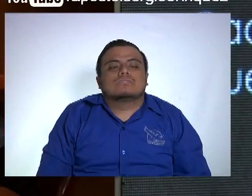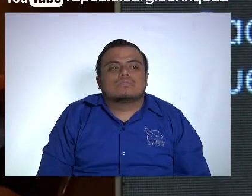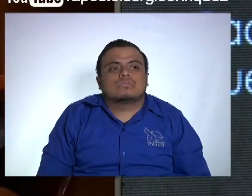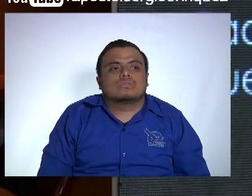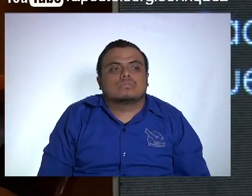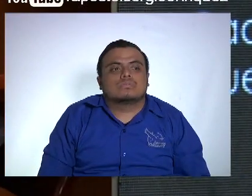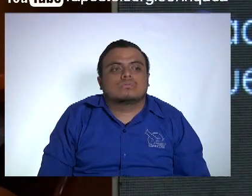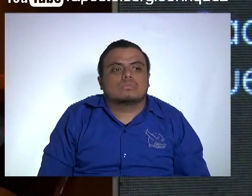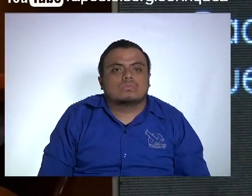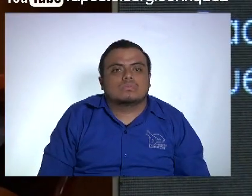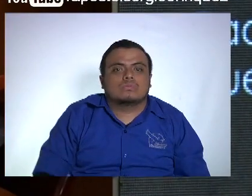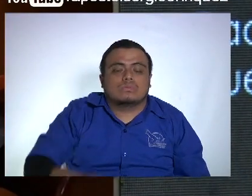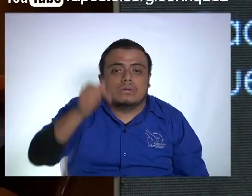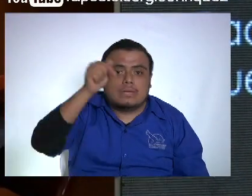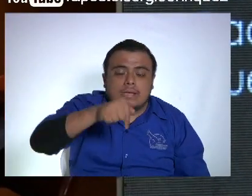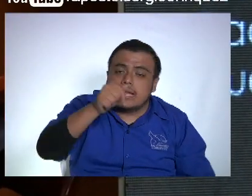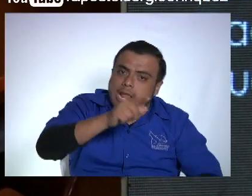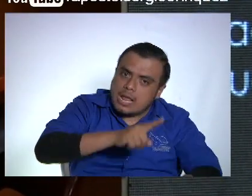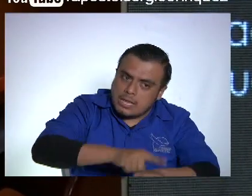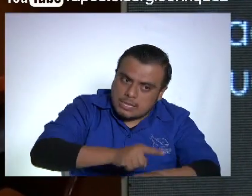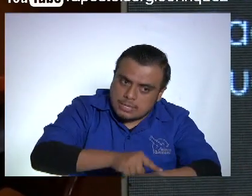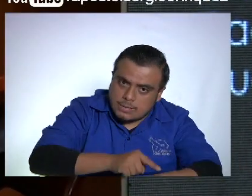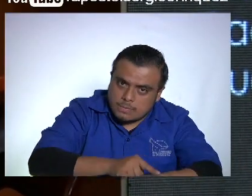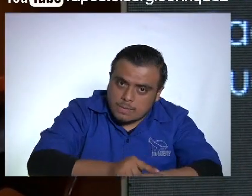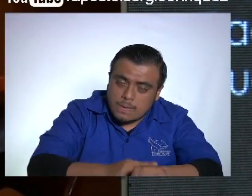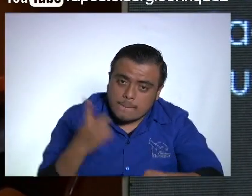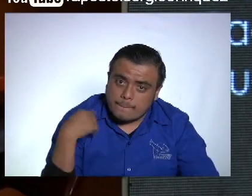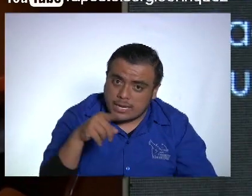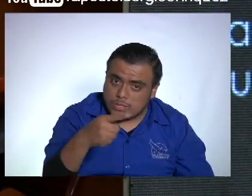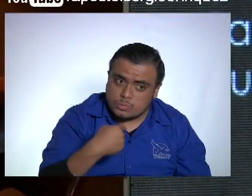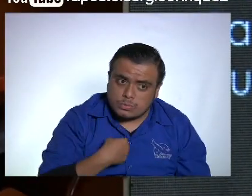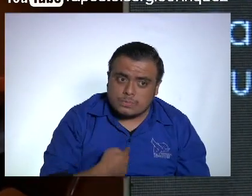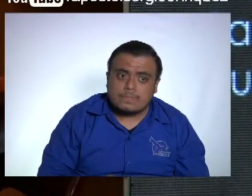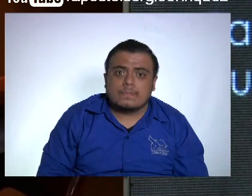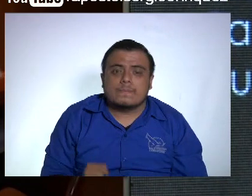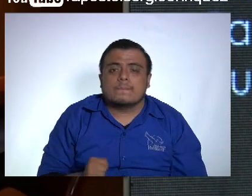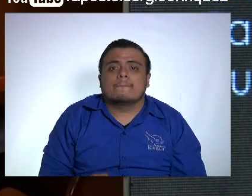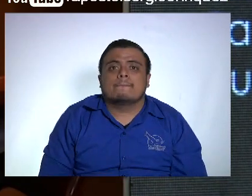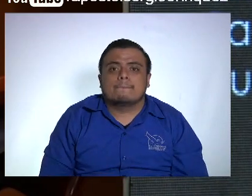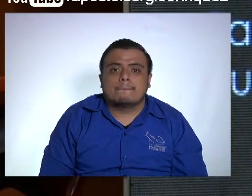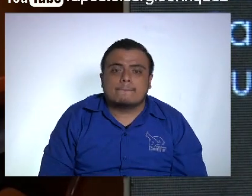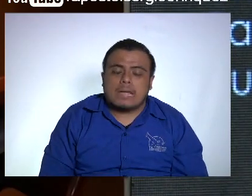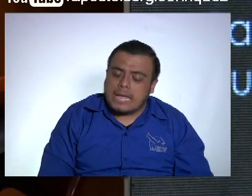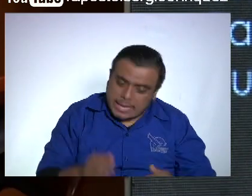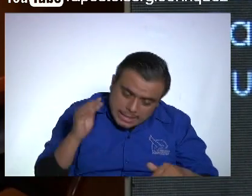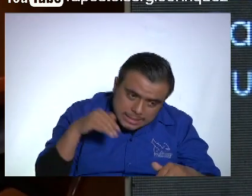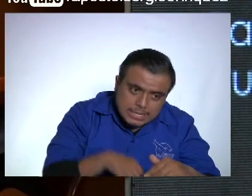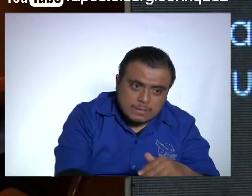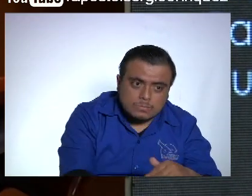Esta es la hora para que tú y yo entremos a esta casa,